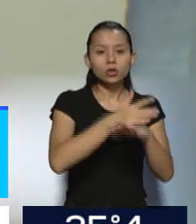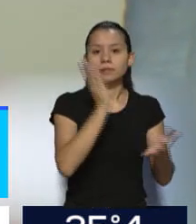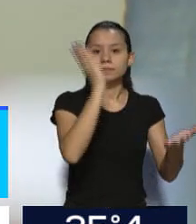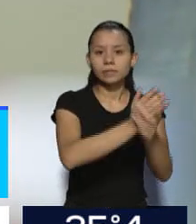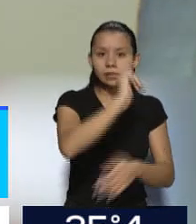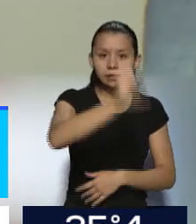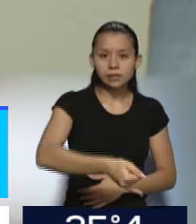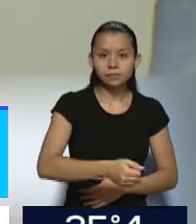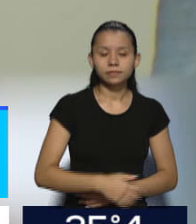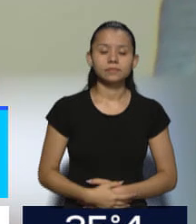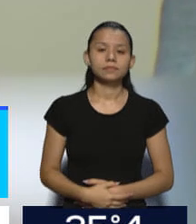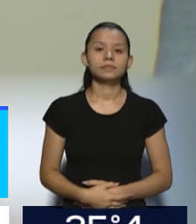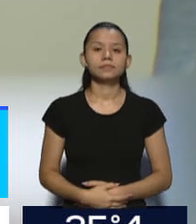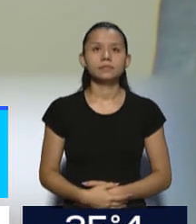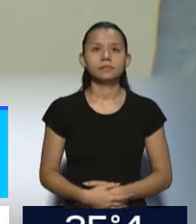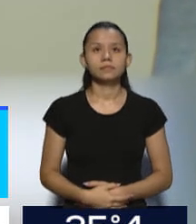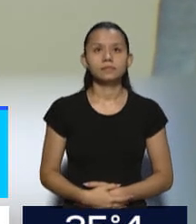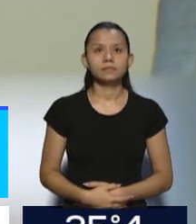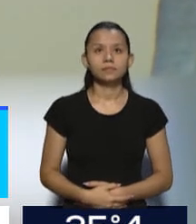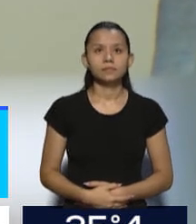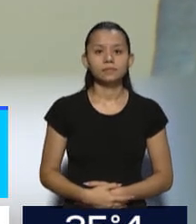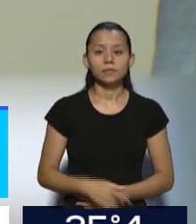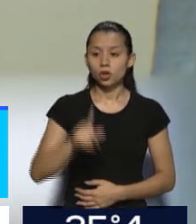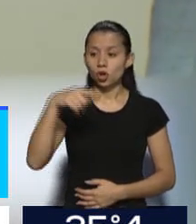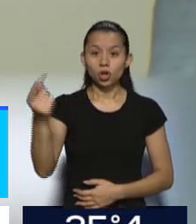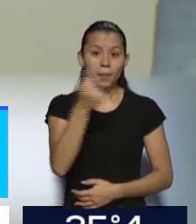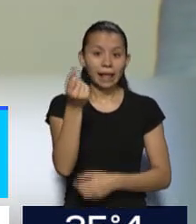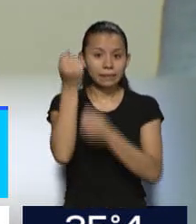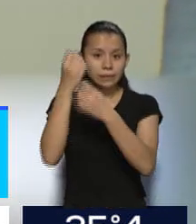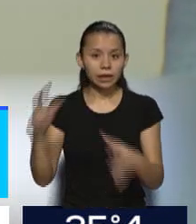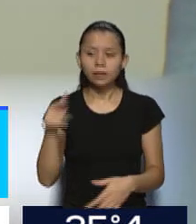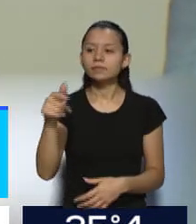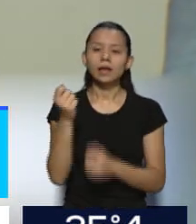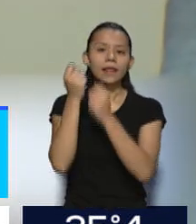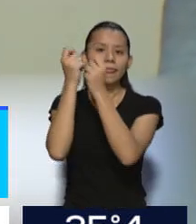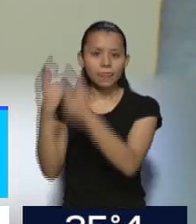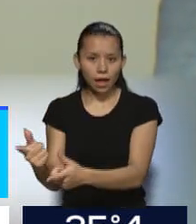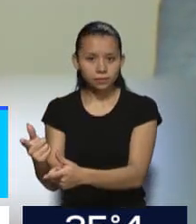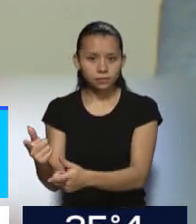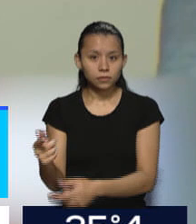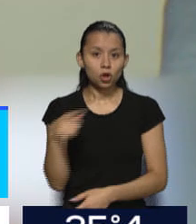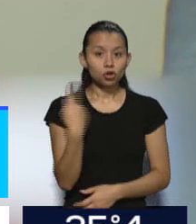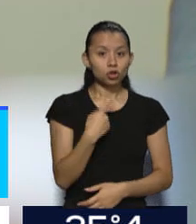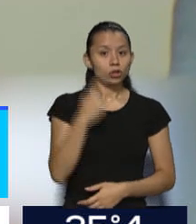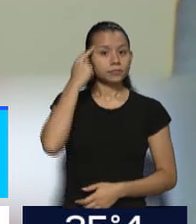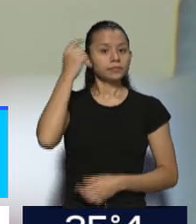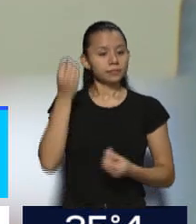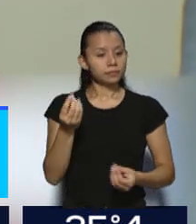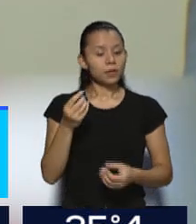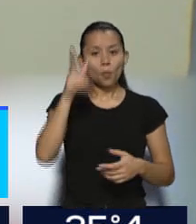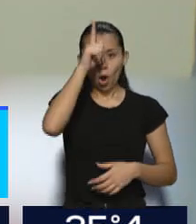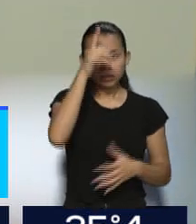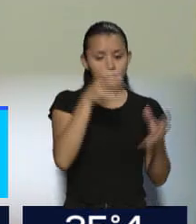perdieron dinero van a poder recuperar ese dinero. Así que nosotros lo calificamos como un operativo muy bueno, y